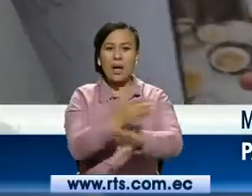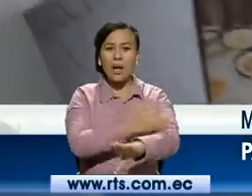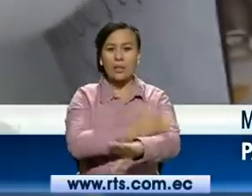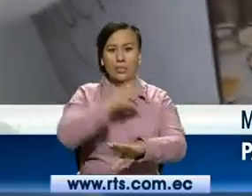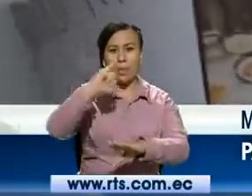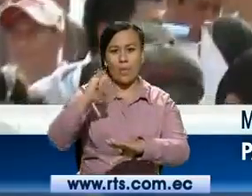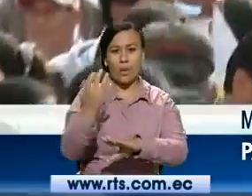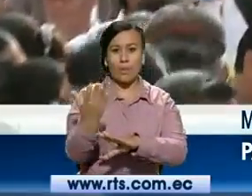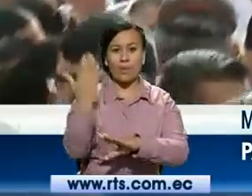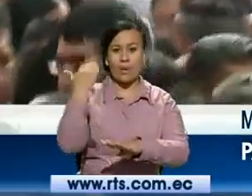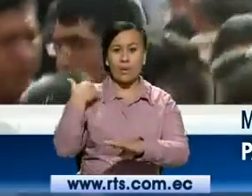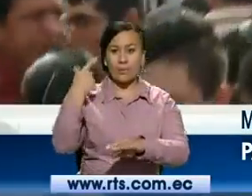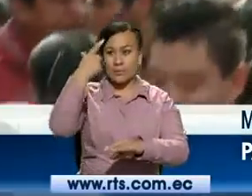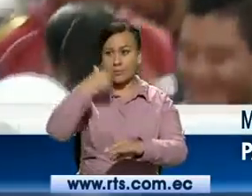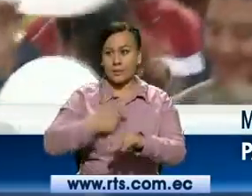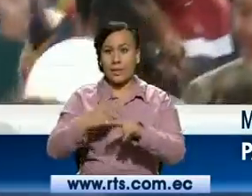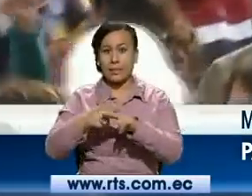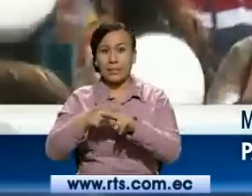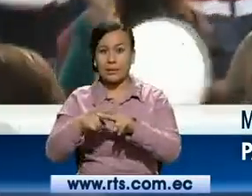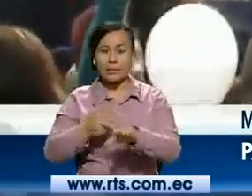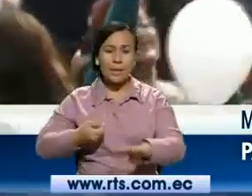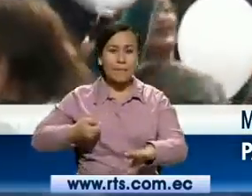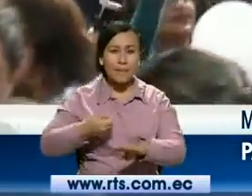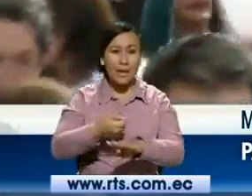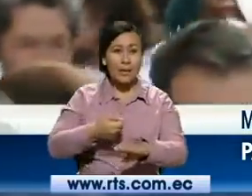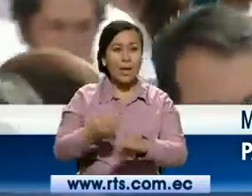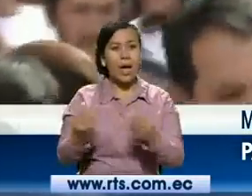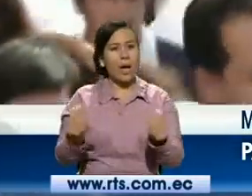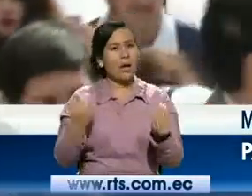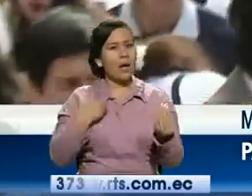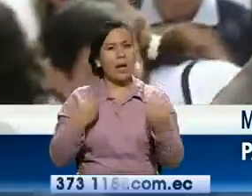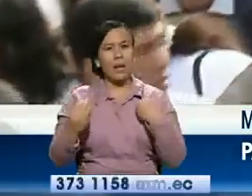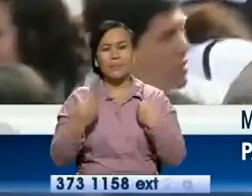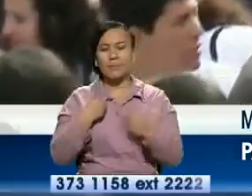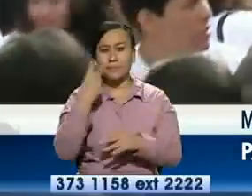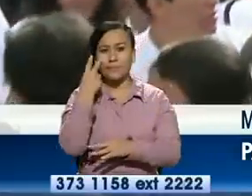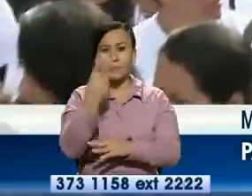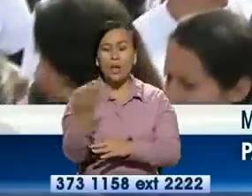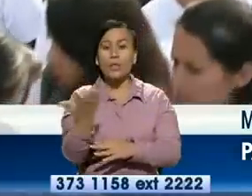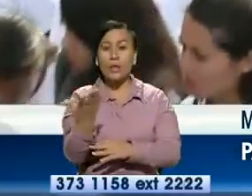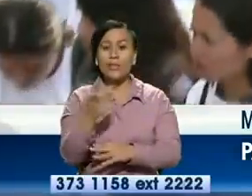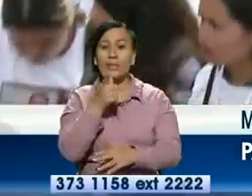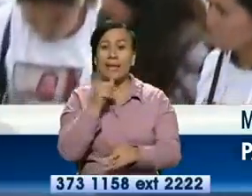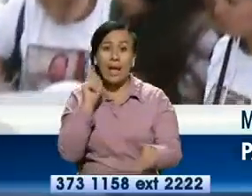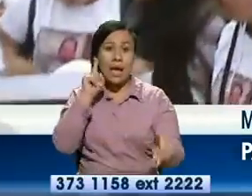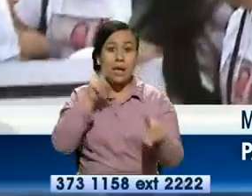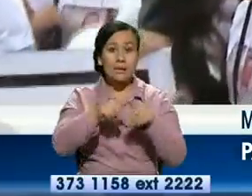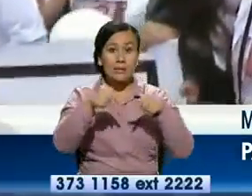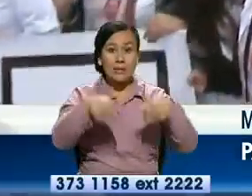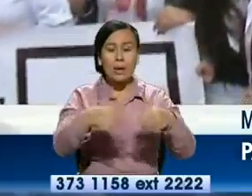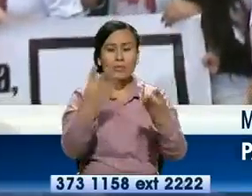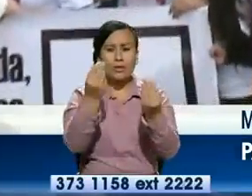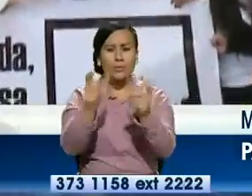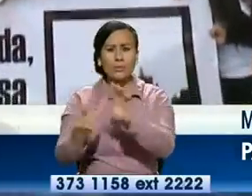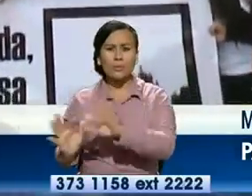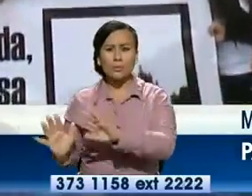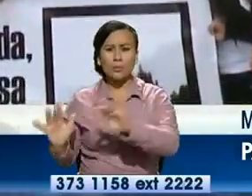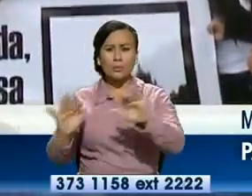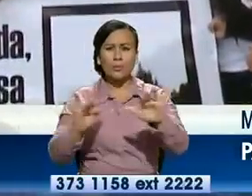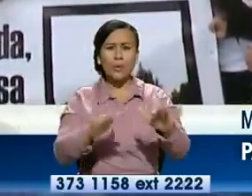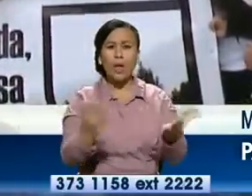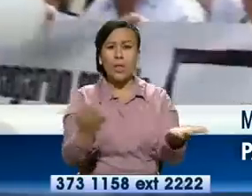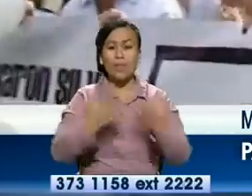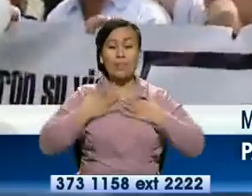semana pasada. La concentración fue entre las avenidas Unidad Nacional y Ceballos. Hasta aquí llegaron cientos de personas que vestían